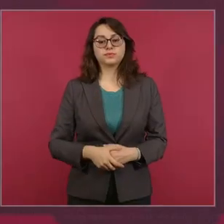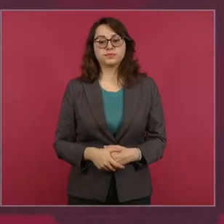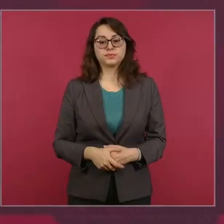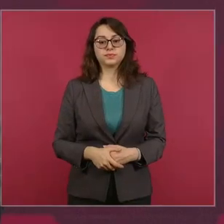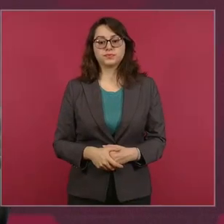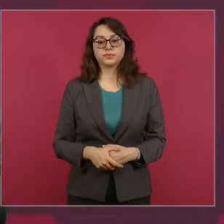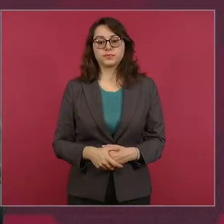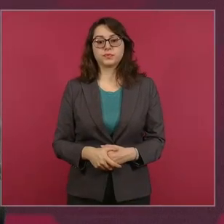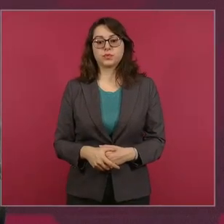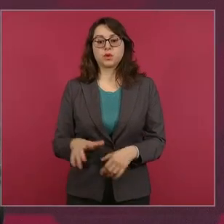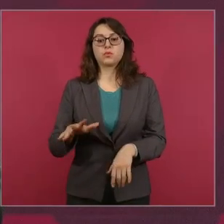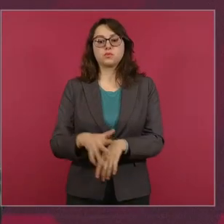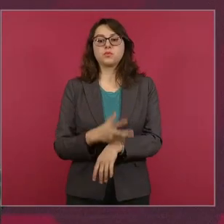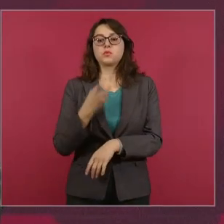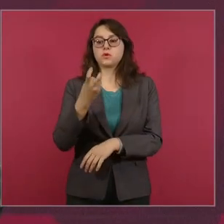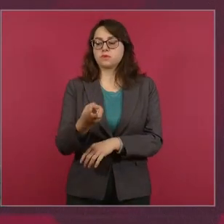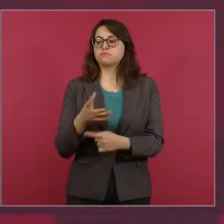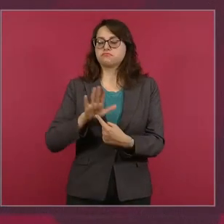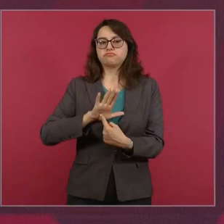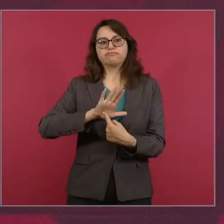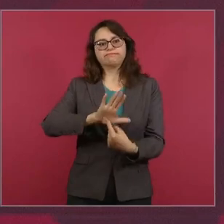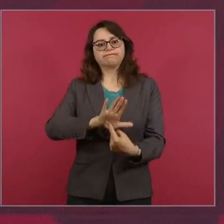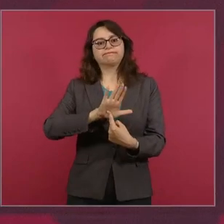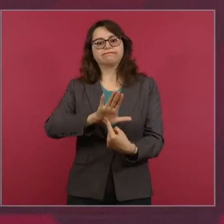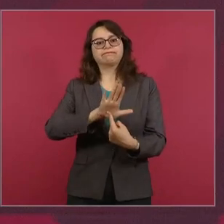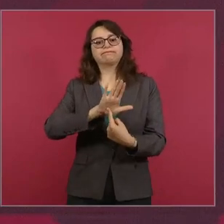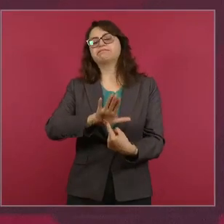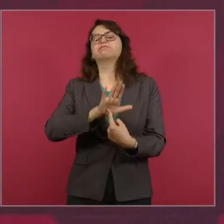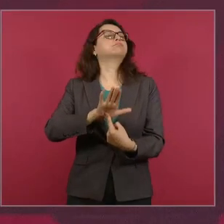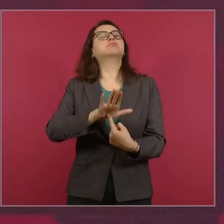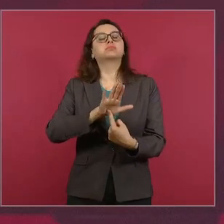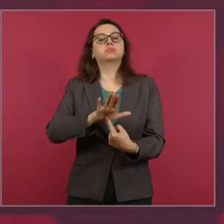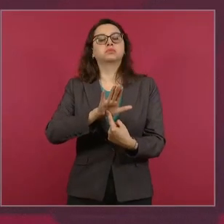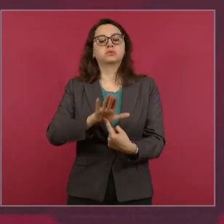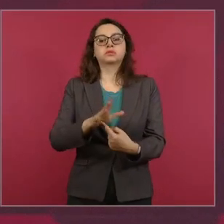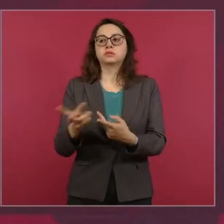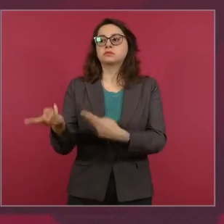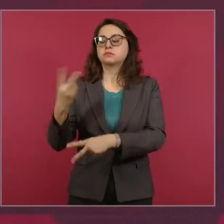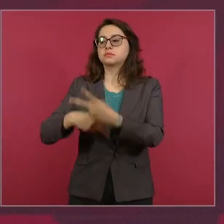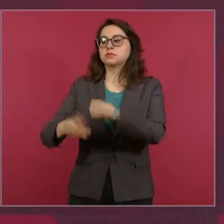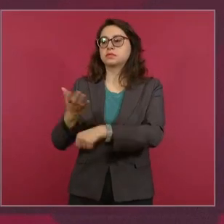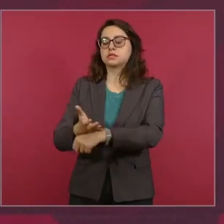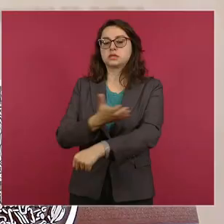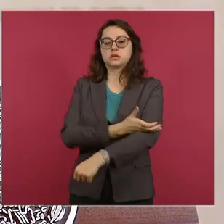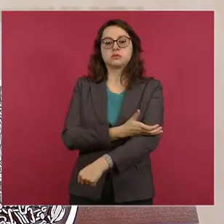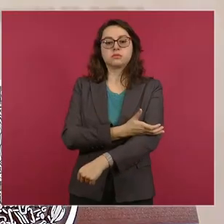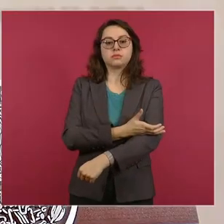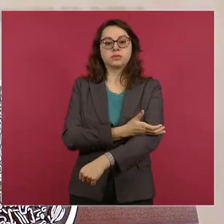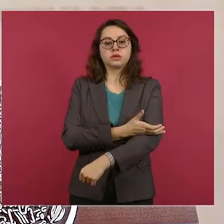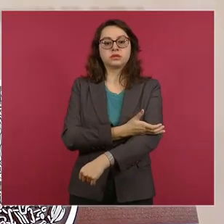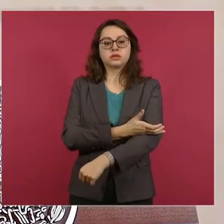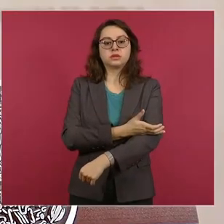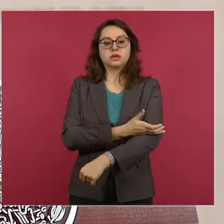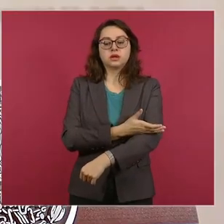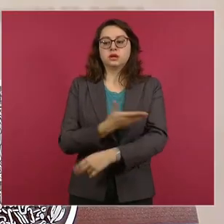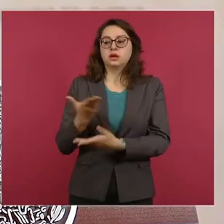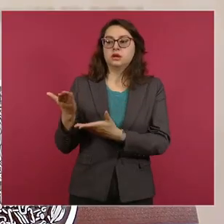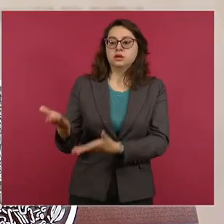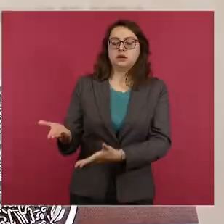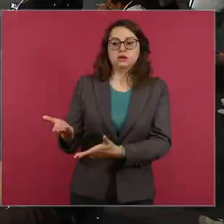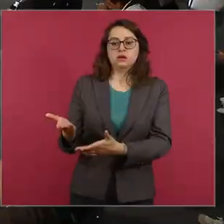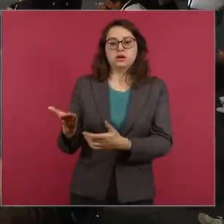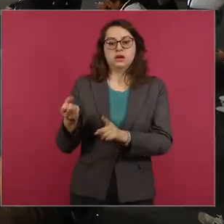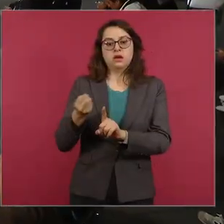Entonces, por eso vamos a escuchar